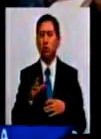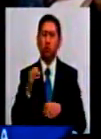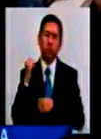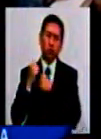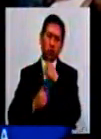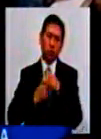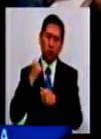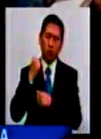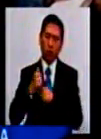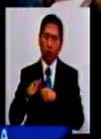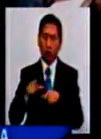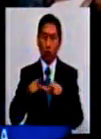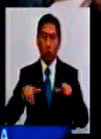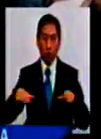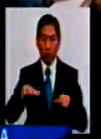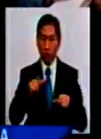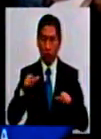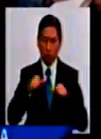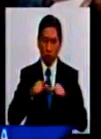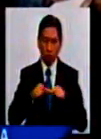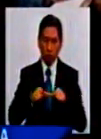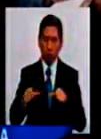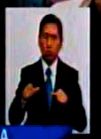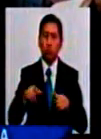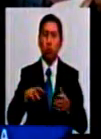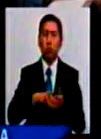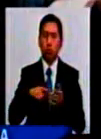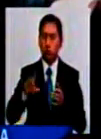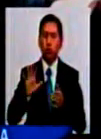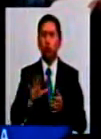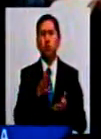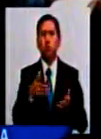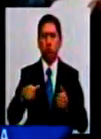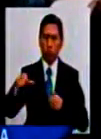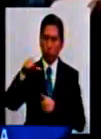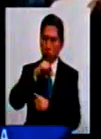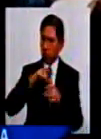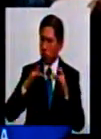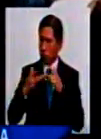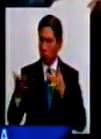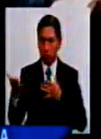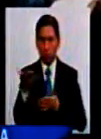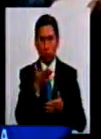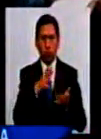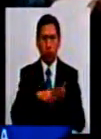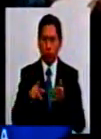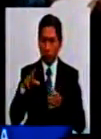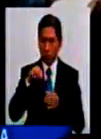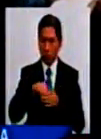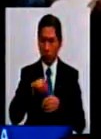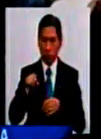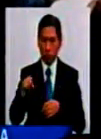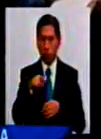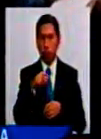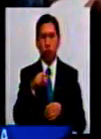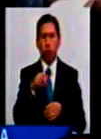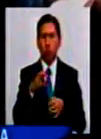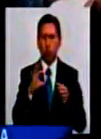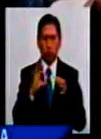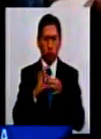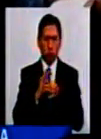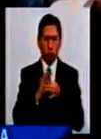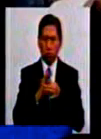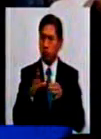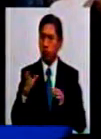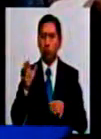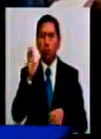siglos estas tierras y han mantenido una relación con los mares como una parte del indisoluble vínculo con la